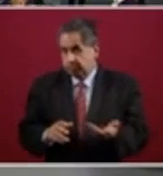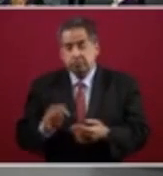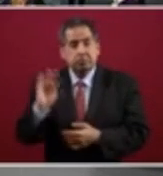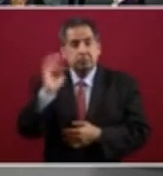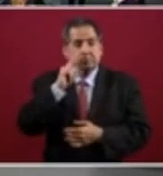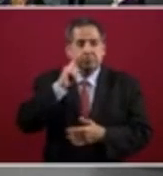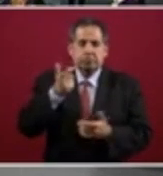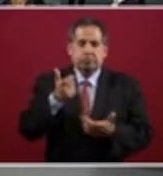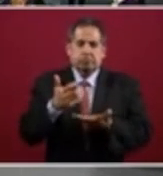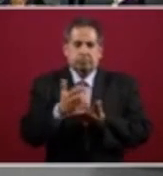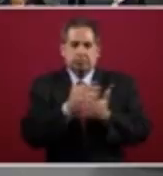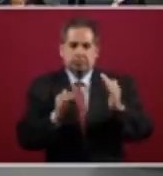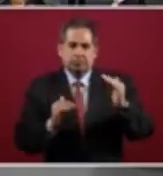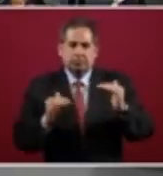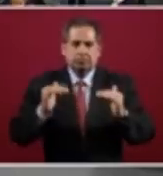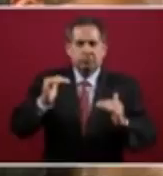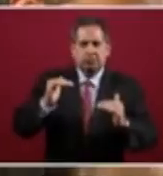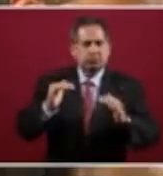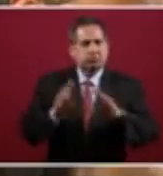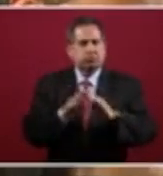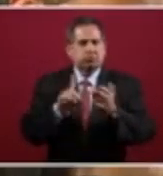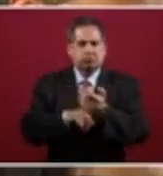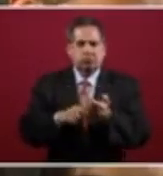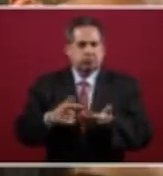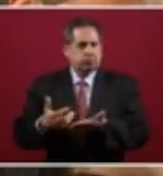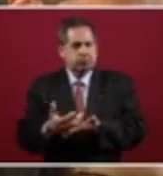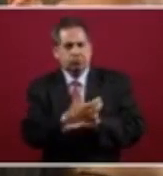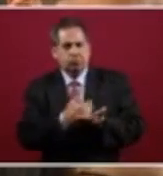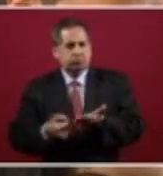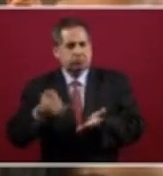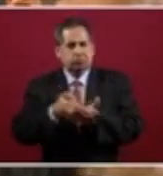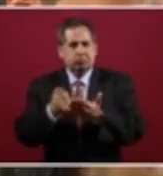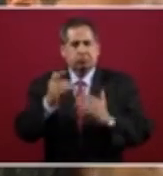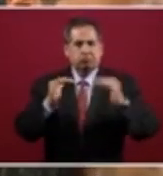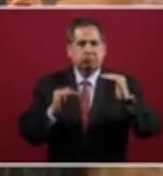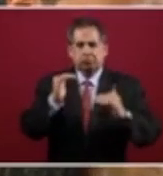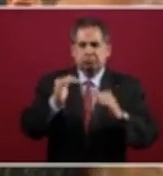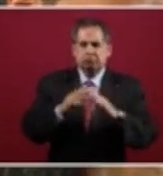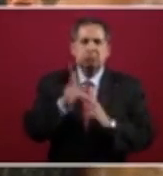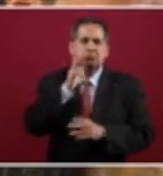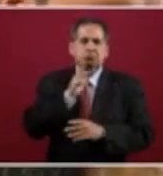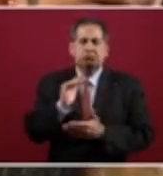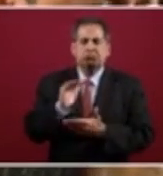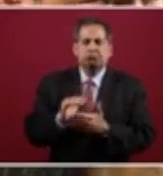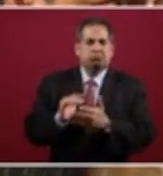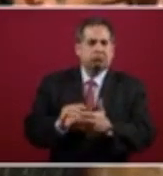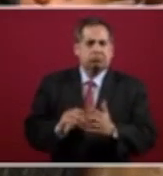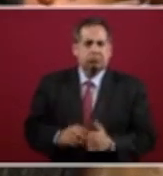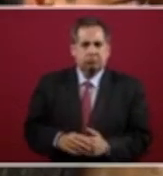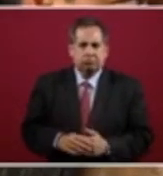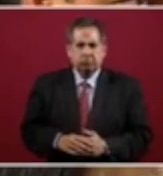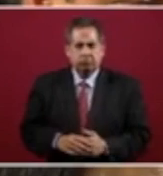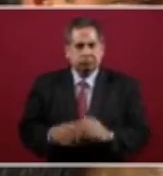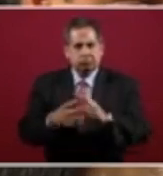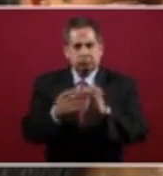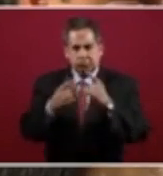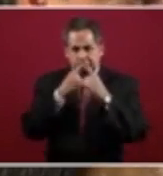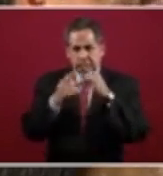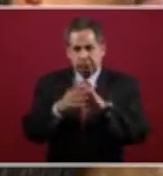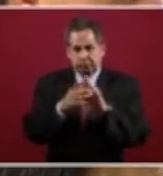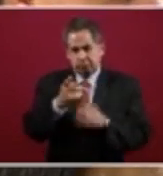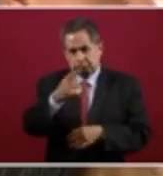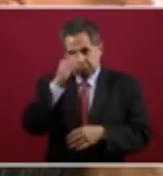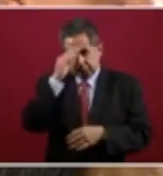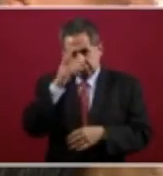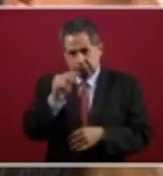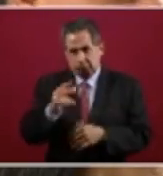para compensar precisamente una caída en los ingresos tributarios una vez que se reduce la carga a Pemex. Usted tiene, bueno, ya veo que no,